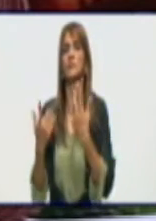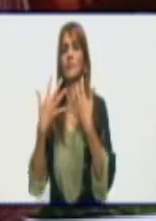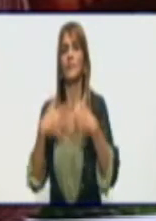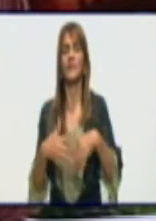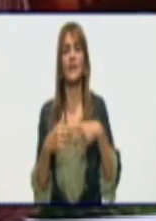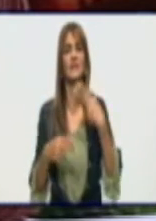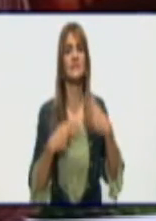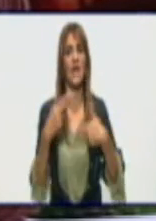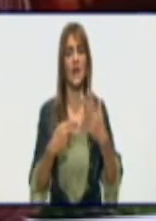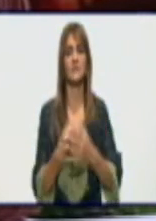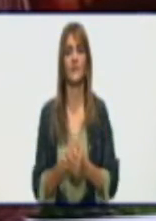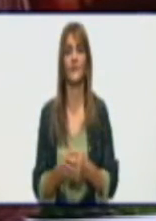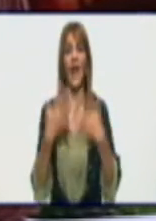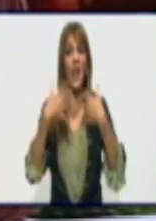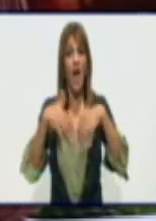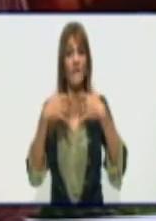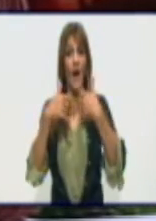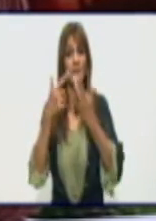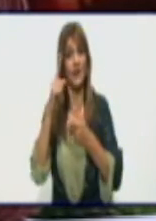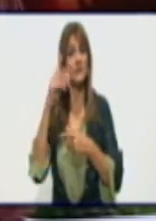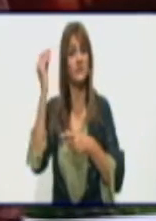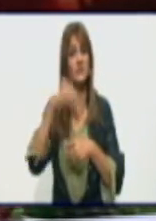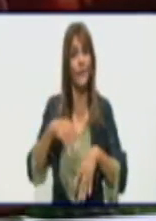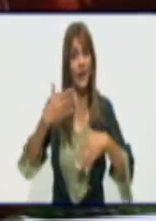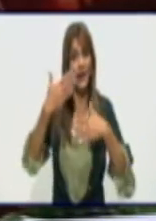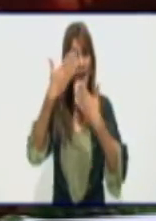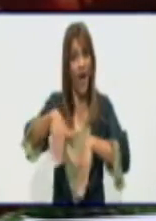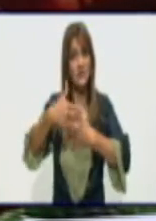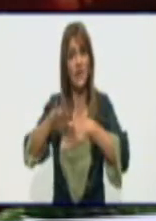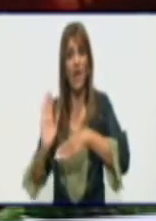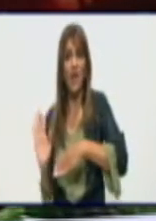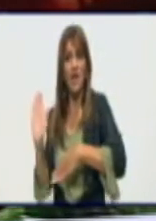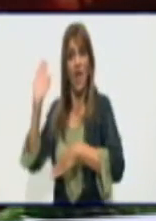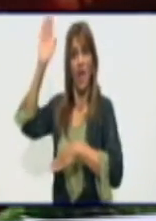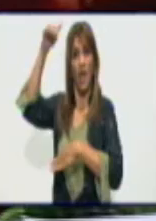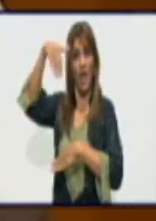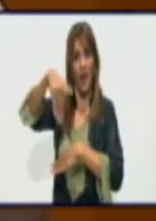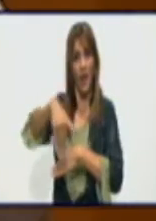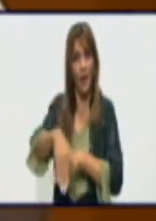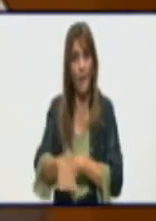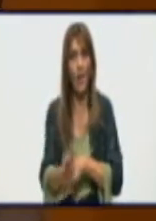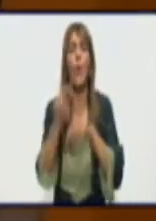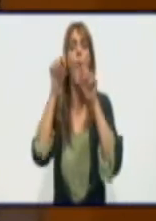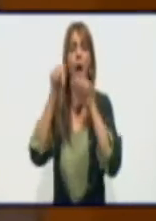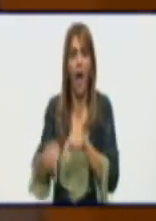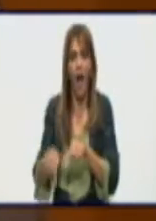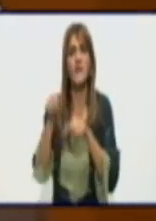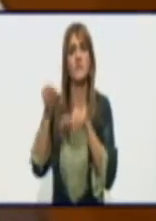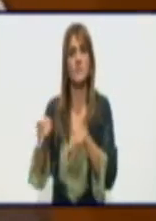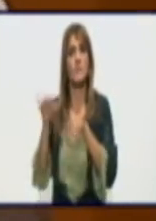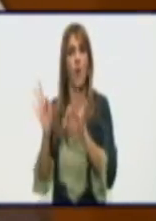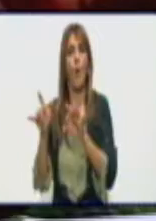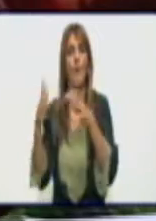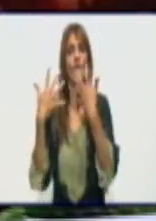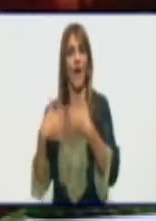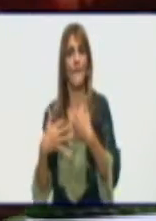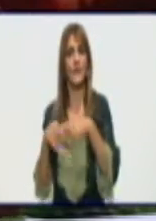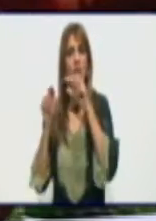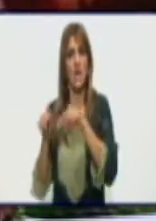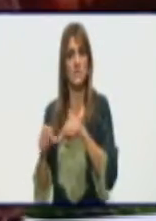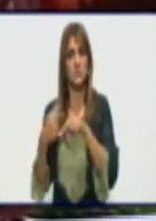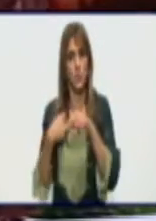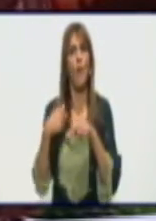fábrica de conserva que está aquí en la carretera central. Exactamente, ahí la población puede llegar sin ningún tipo de problema. Voy a decir que yo estuve en